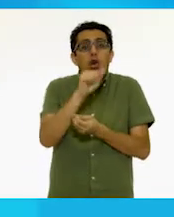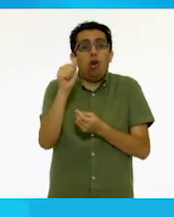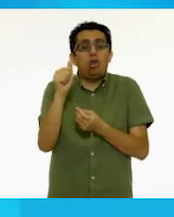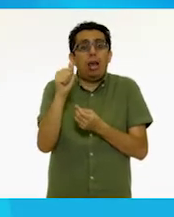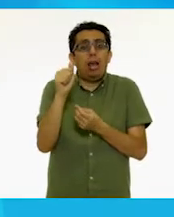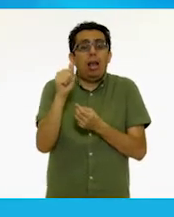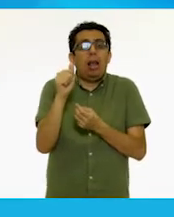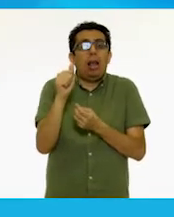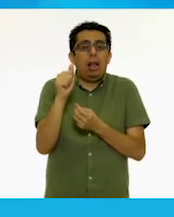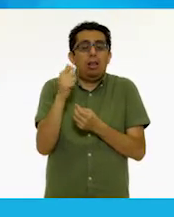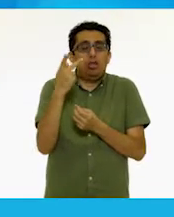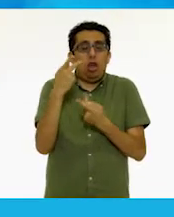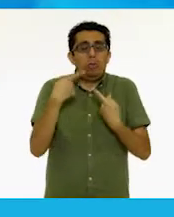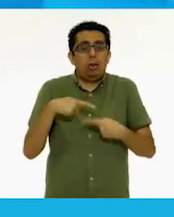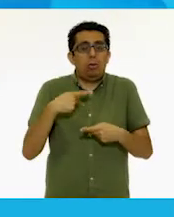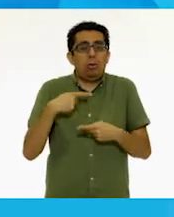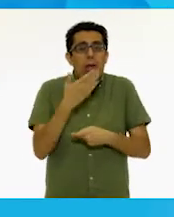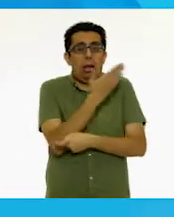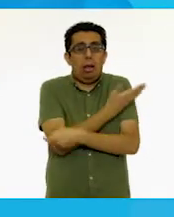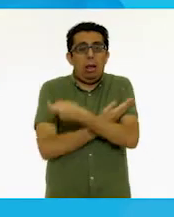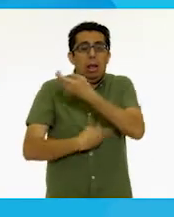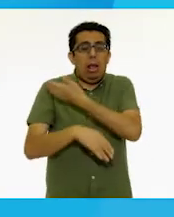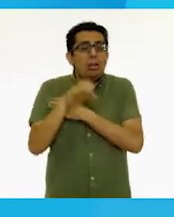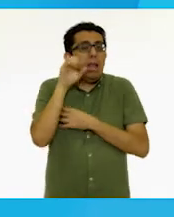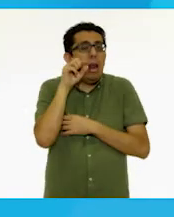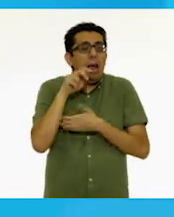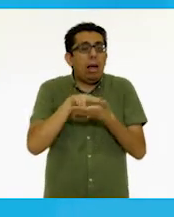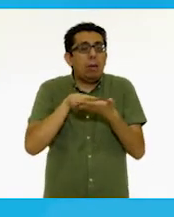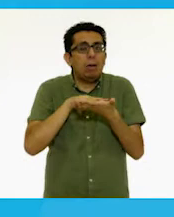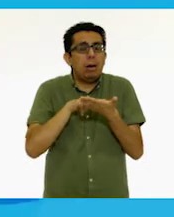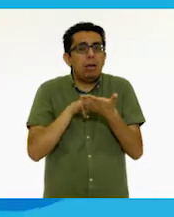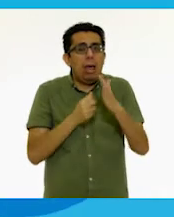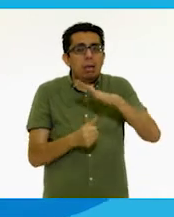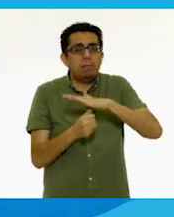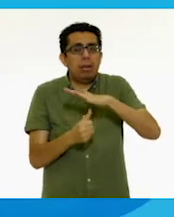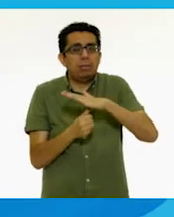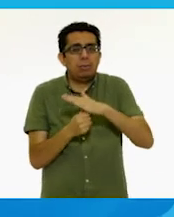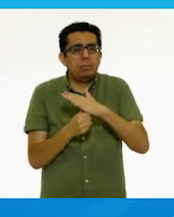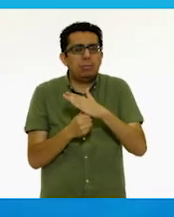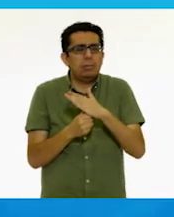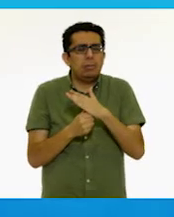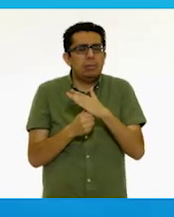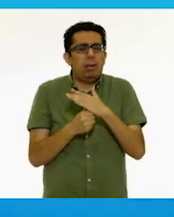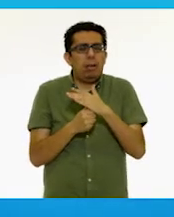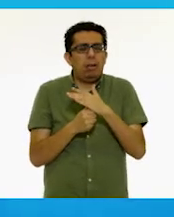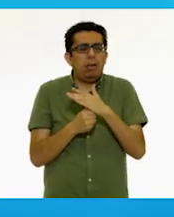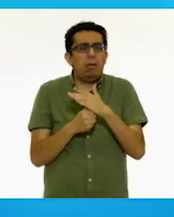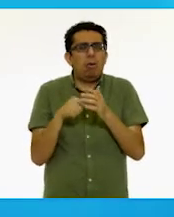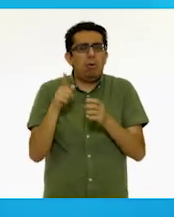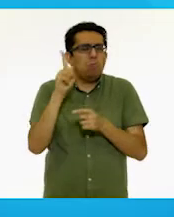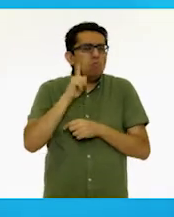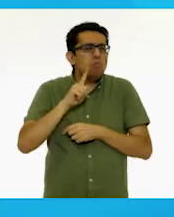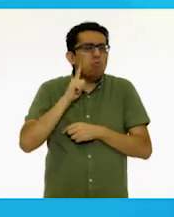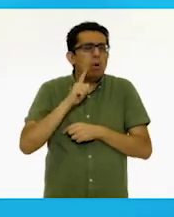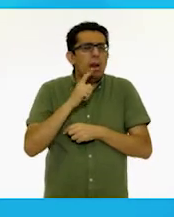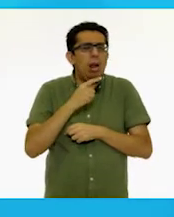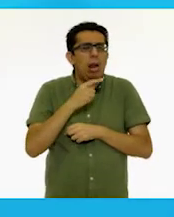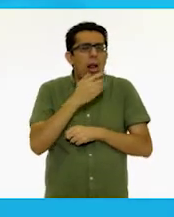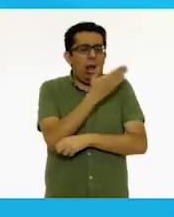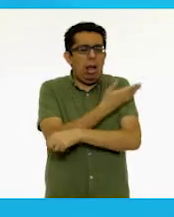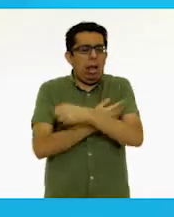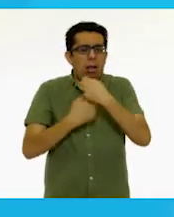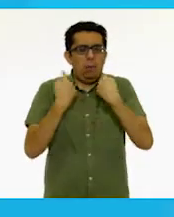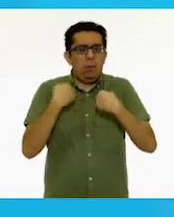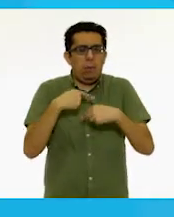playera naranja y verde en una de las mesitas. Naranja. Una blusita que. Una chava que tiene una blusita moradita.